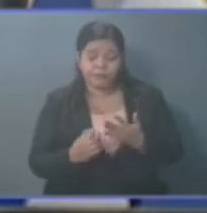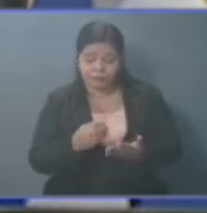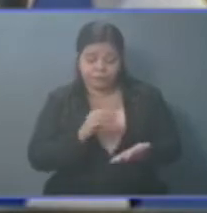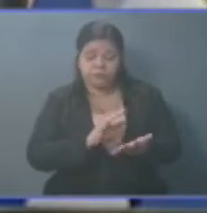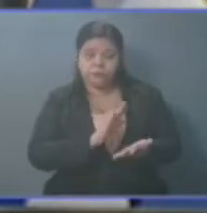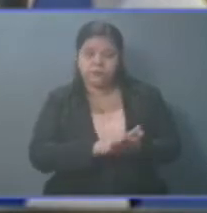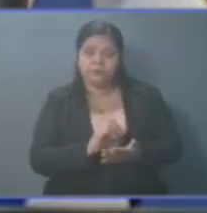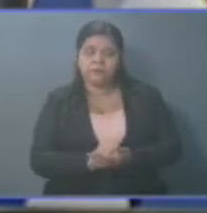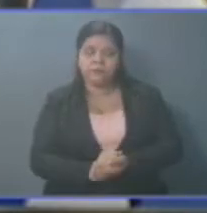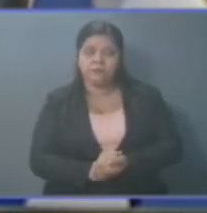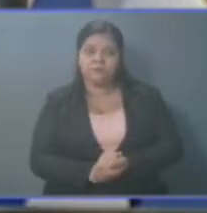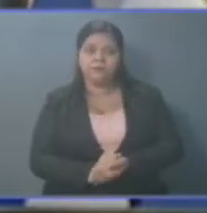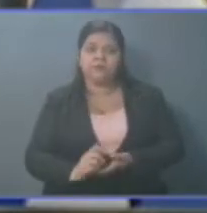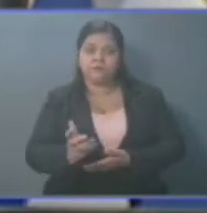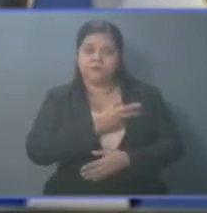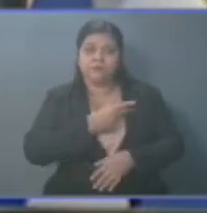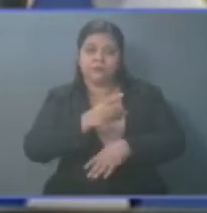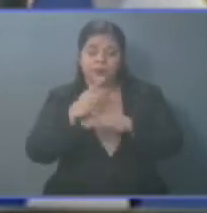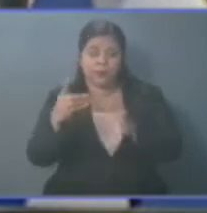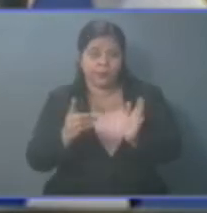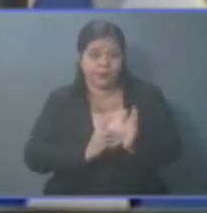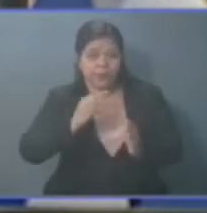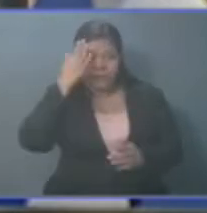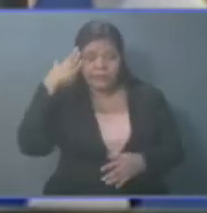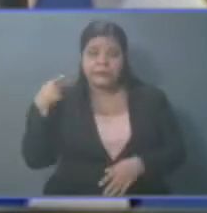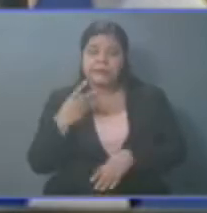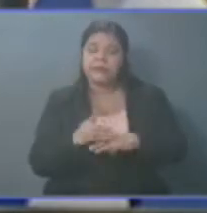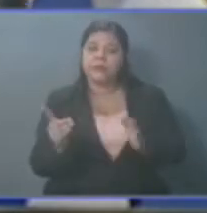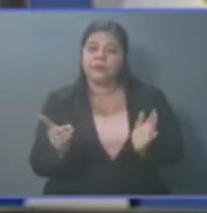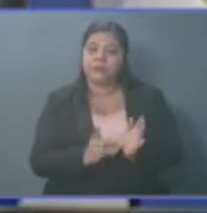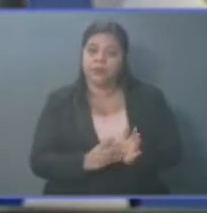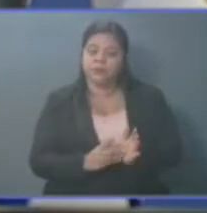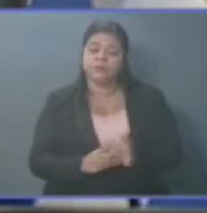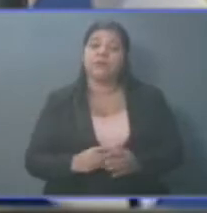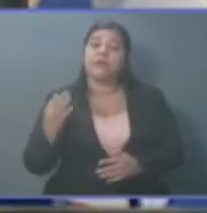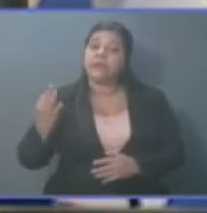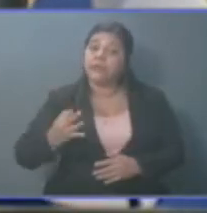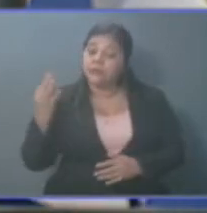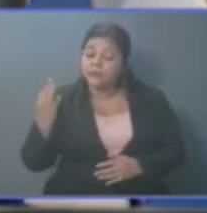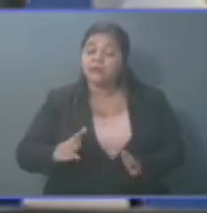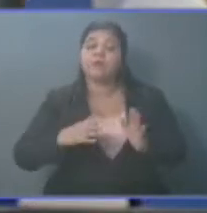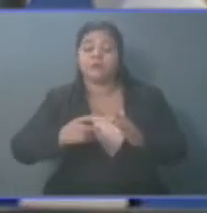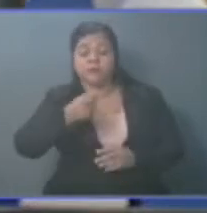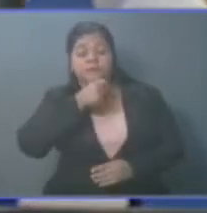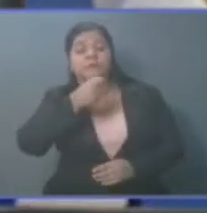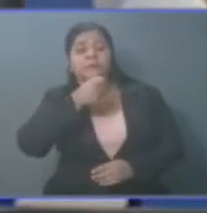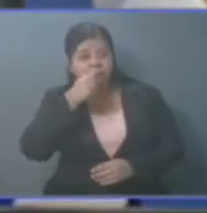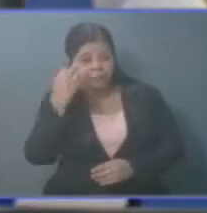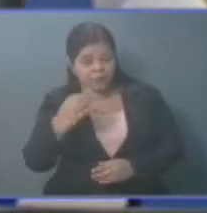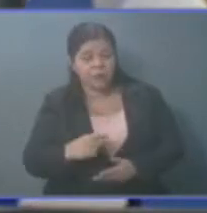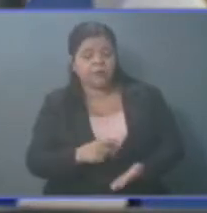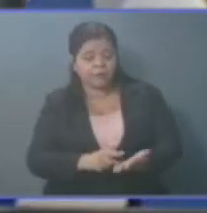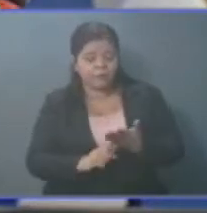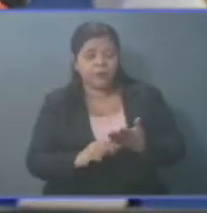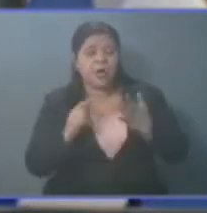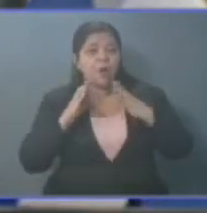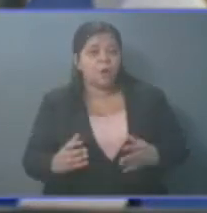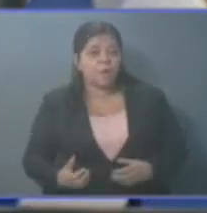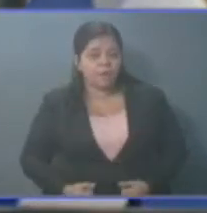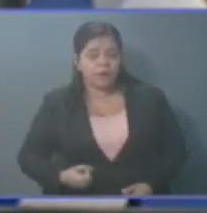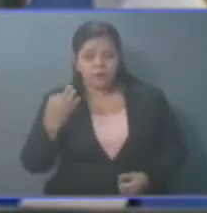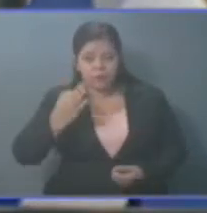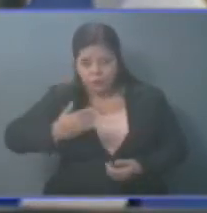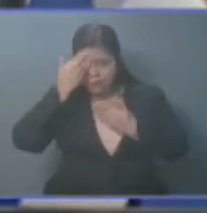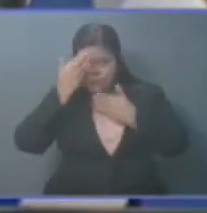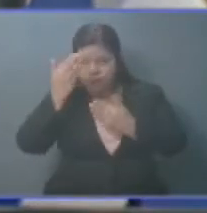manda a los diputados y a las diputadas a requerir esa información y al gobierno a